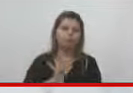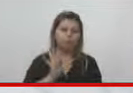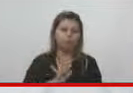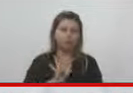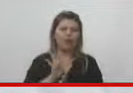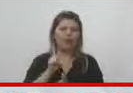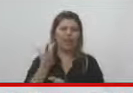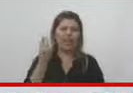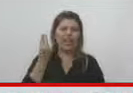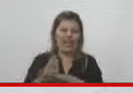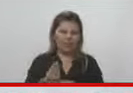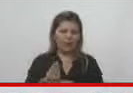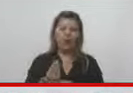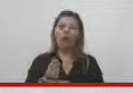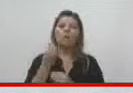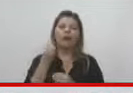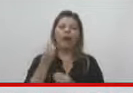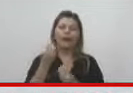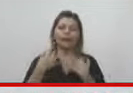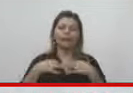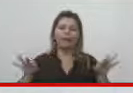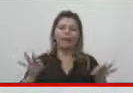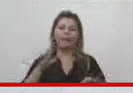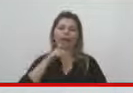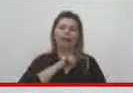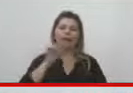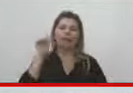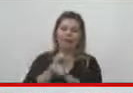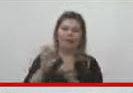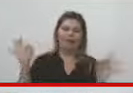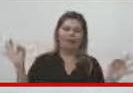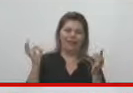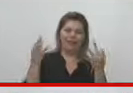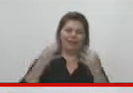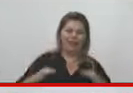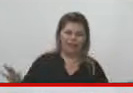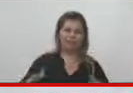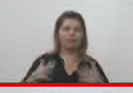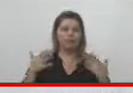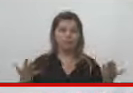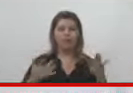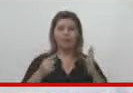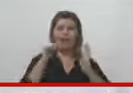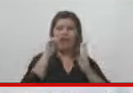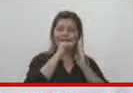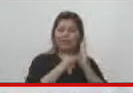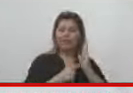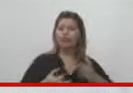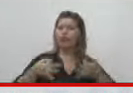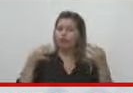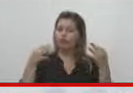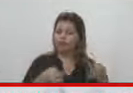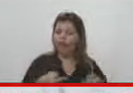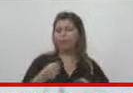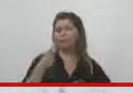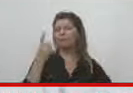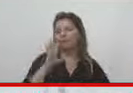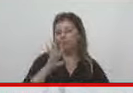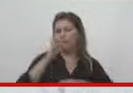Es decir, los están usando. Pero eso ya lo hemos hablado básicamente. Entonces, en los requisitos formales, estamos diciendo, primero partimos de un